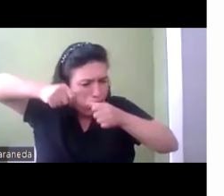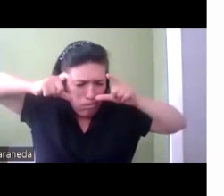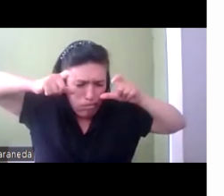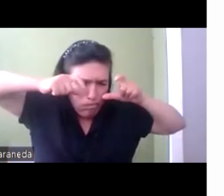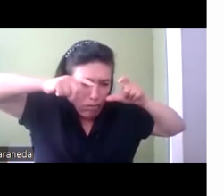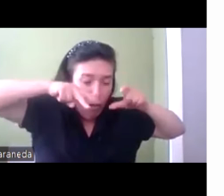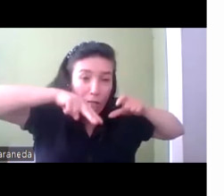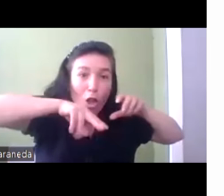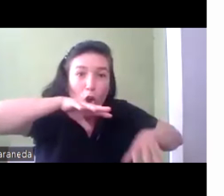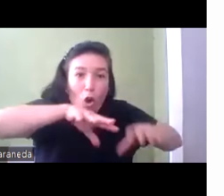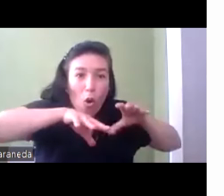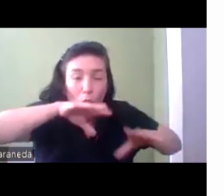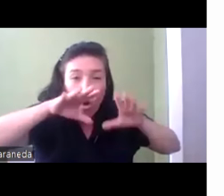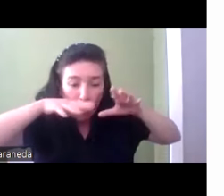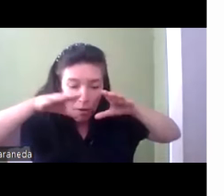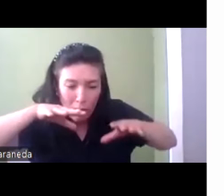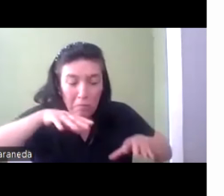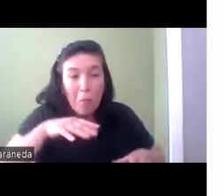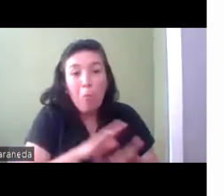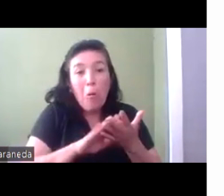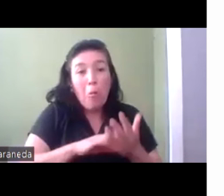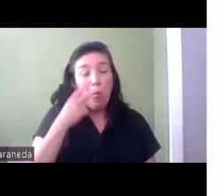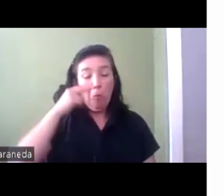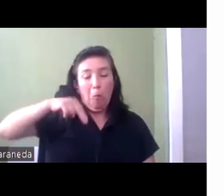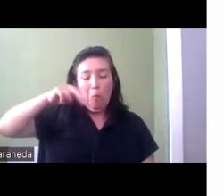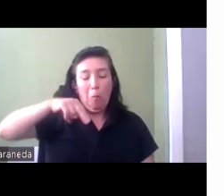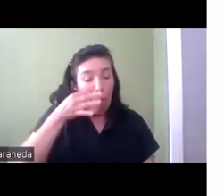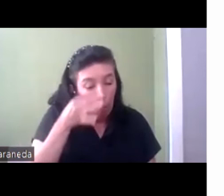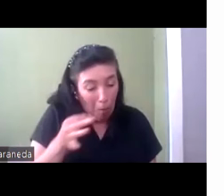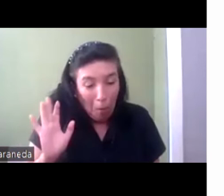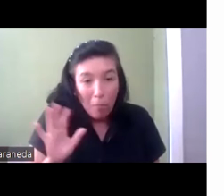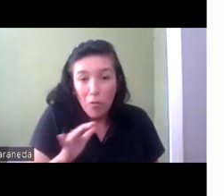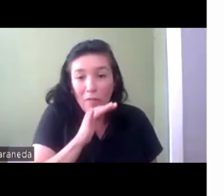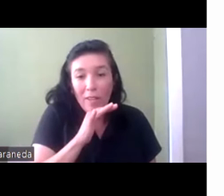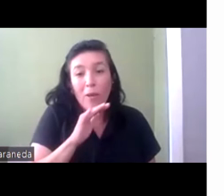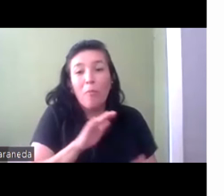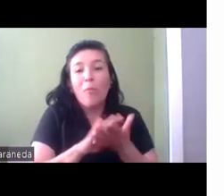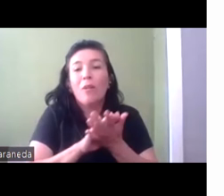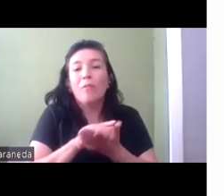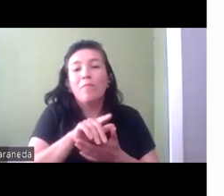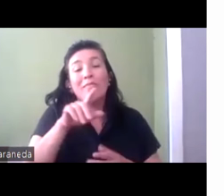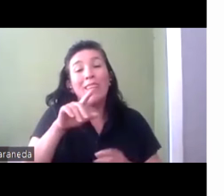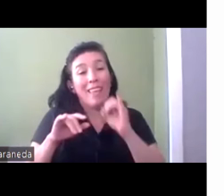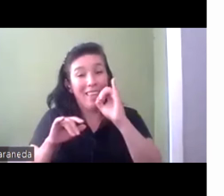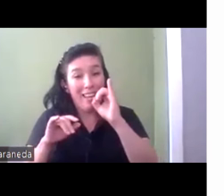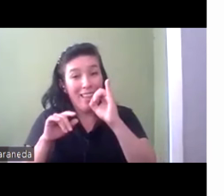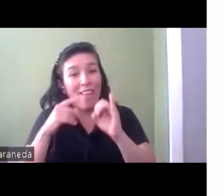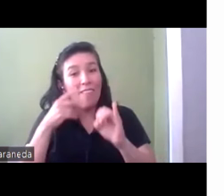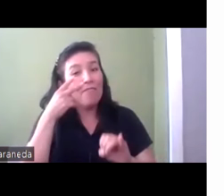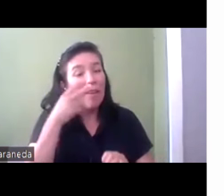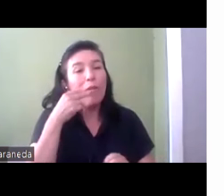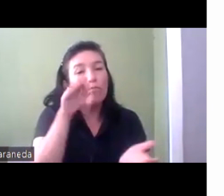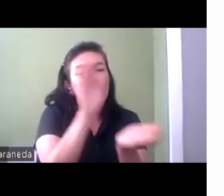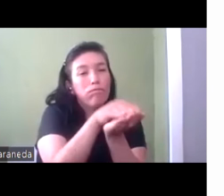que son imperceptibles en el trabajo en terreno. Por ejemplo, la imagen de la izquierda corresponde a un conchal, y en la imagen de la derecha podemos evidenciar